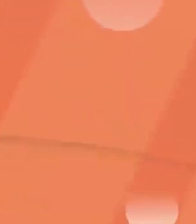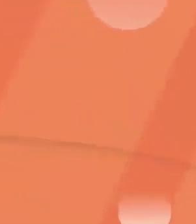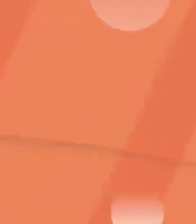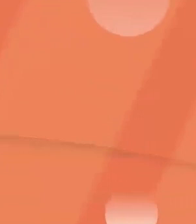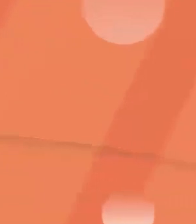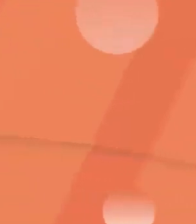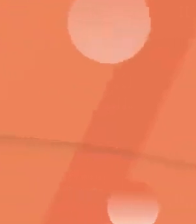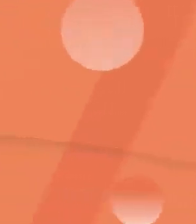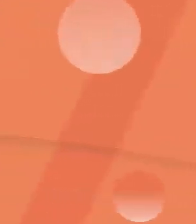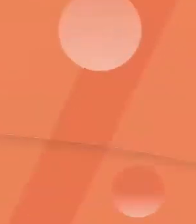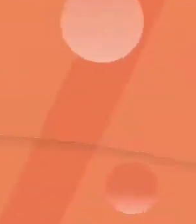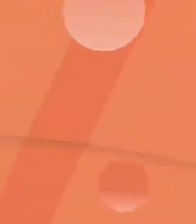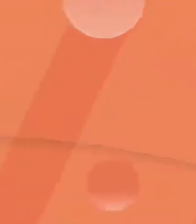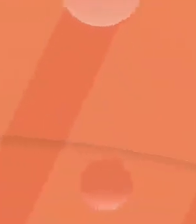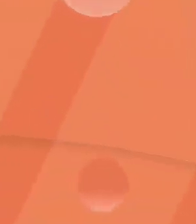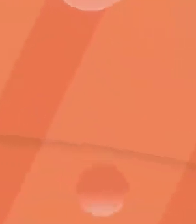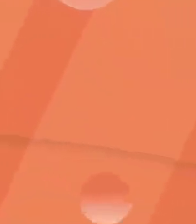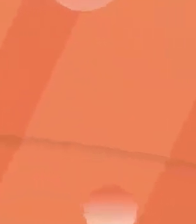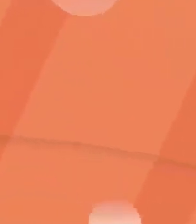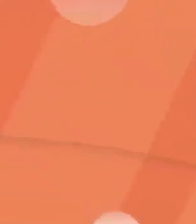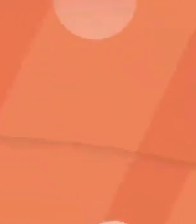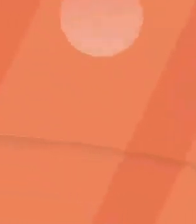mundo?